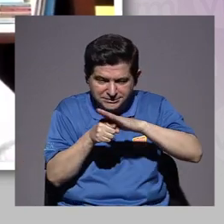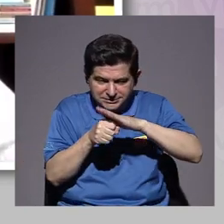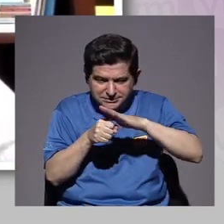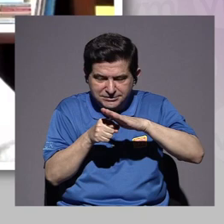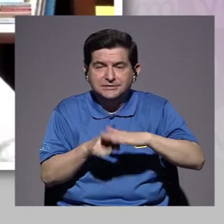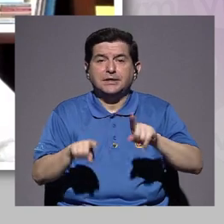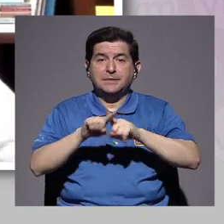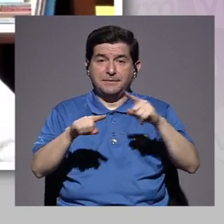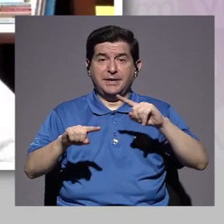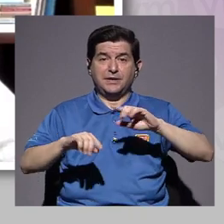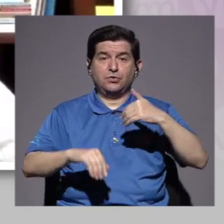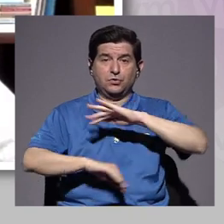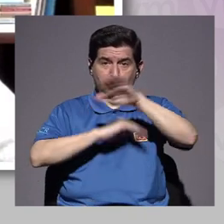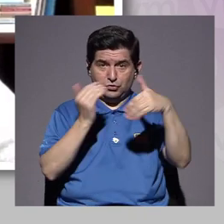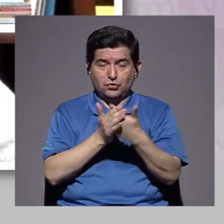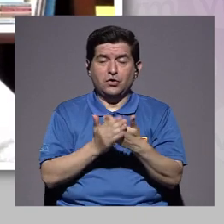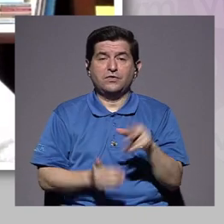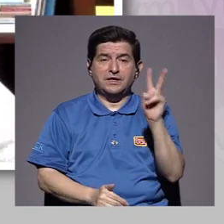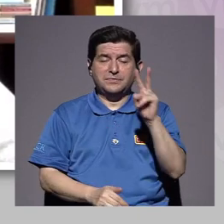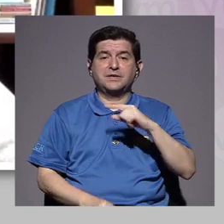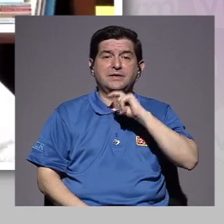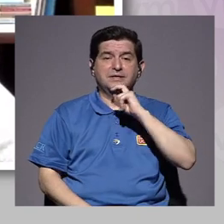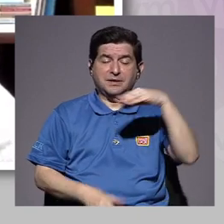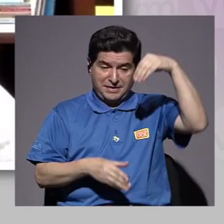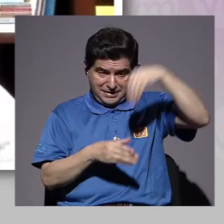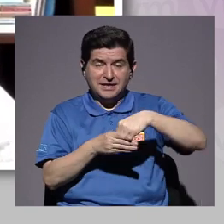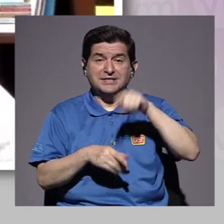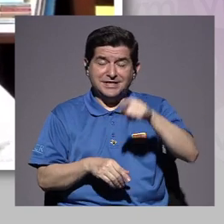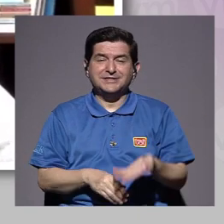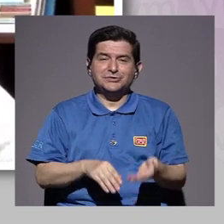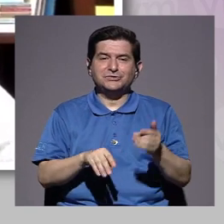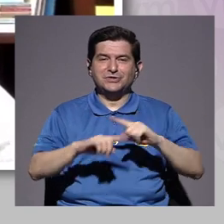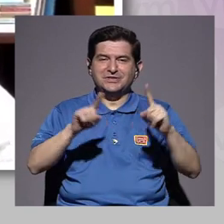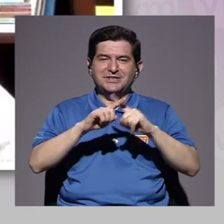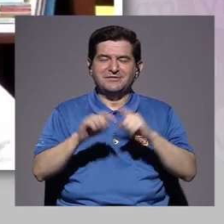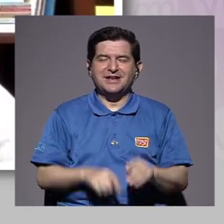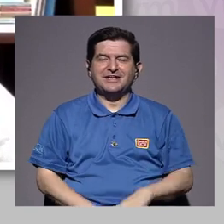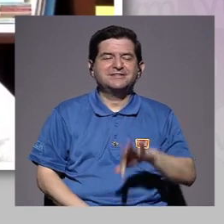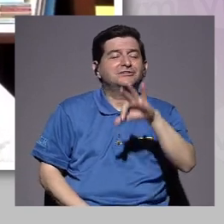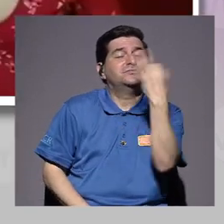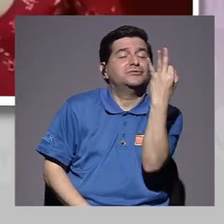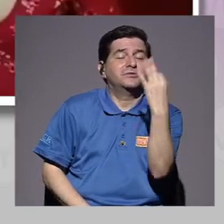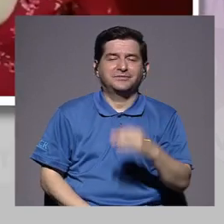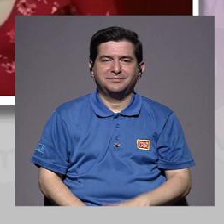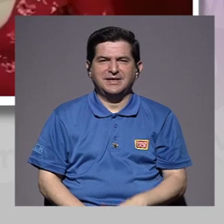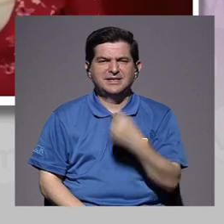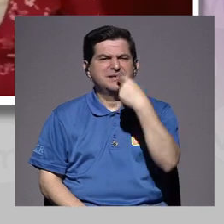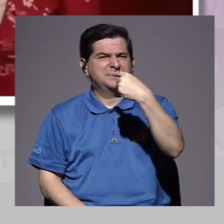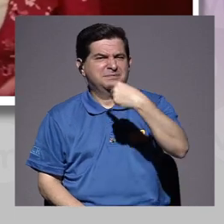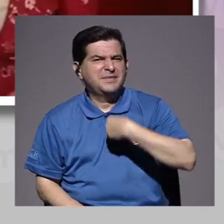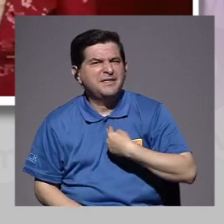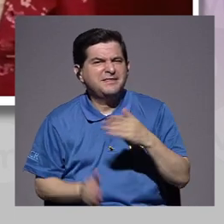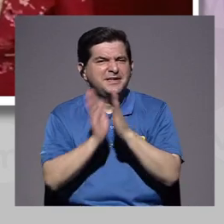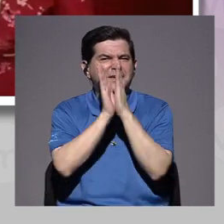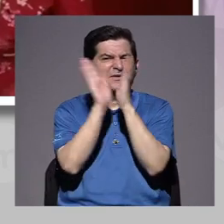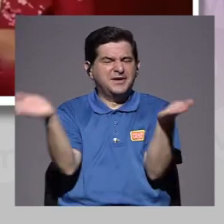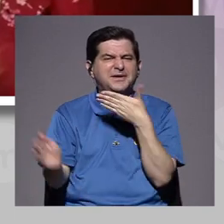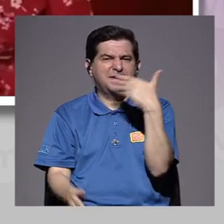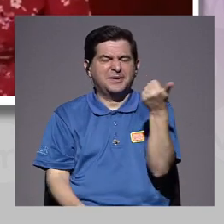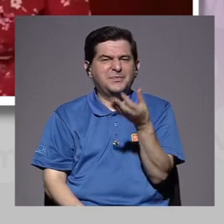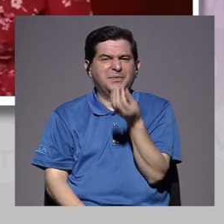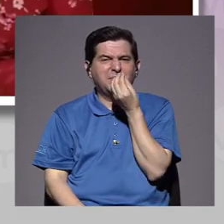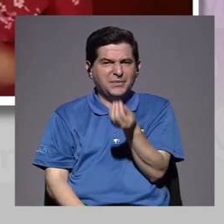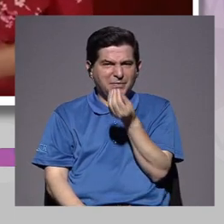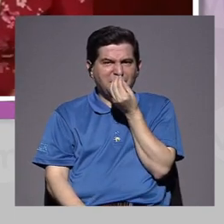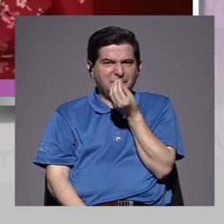ni va a saber, pero va a tener todas las vitaminas y minerales. Esos son algunos trucos. Usted nos decía que en general es